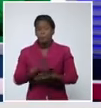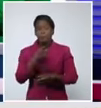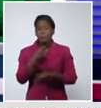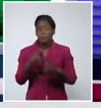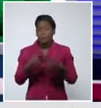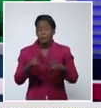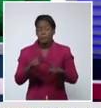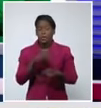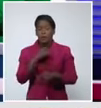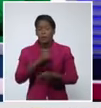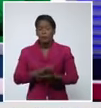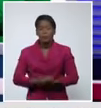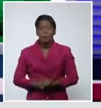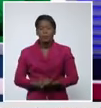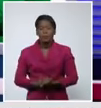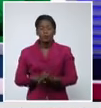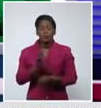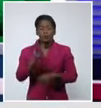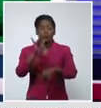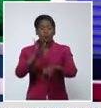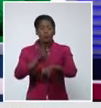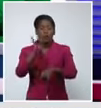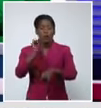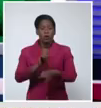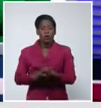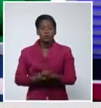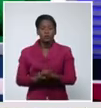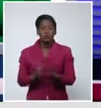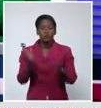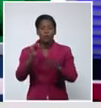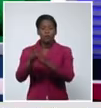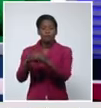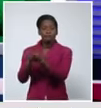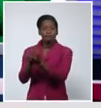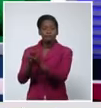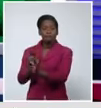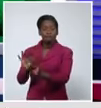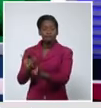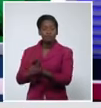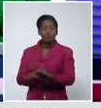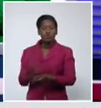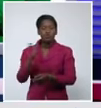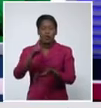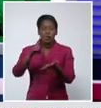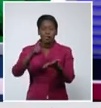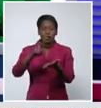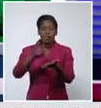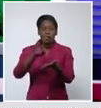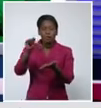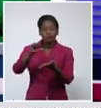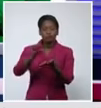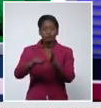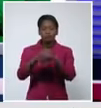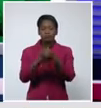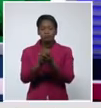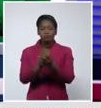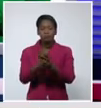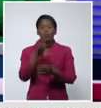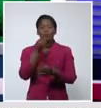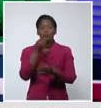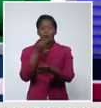con la toca, no se lava las manos, no usa las soluciones desinfectantes, pues corre el riesgo